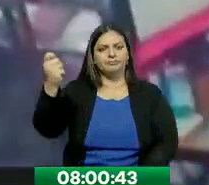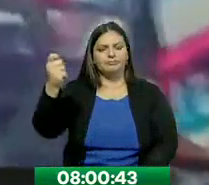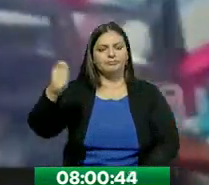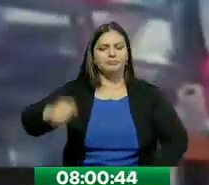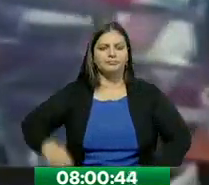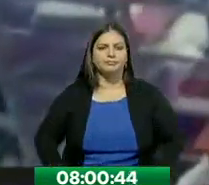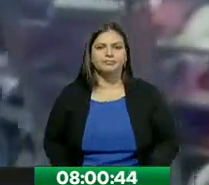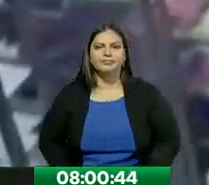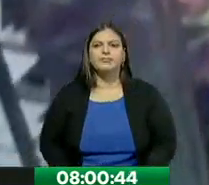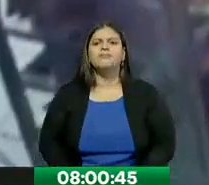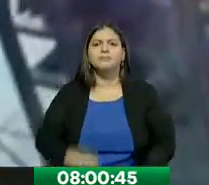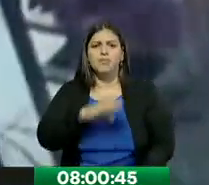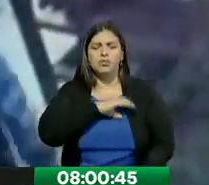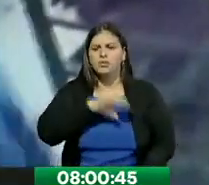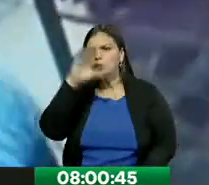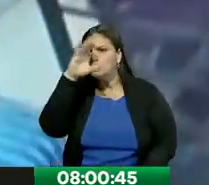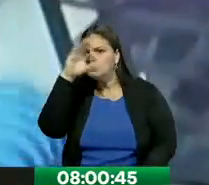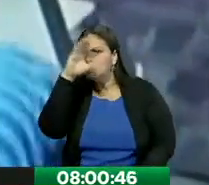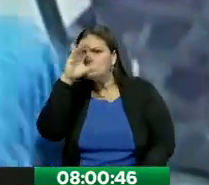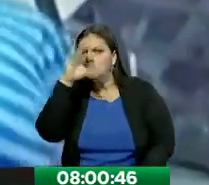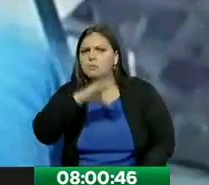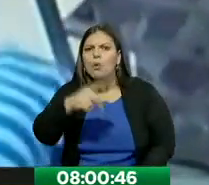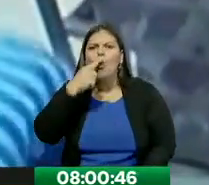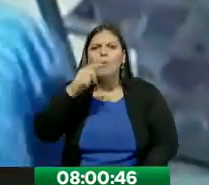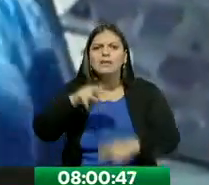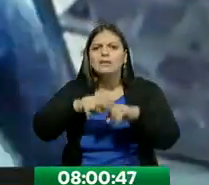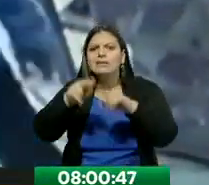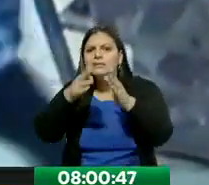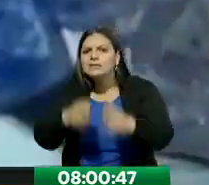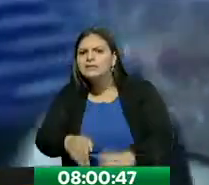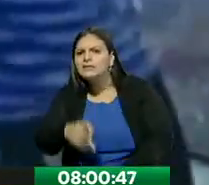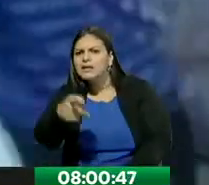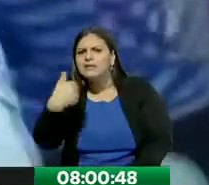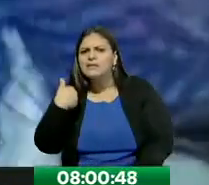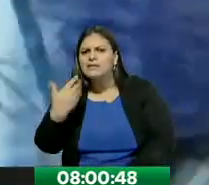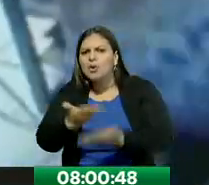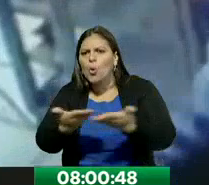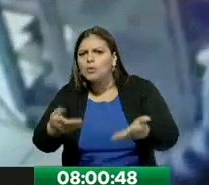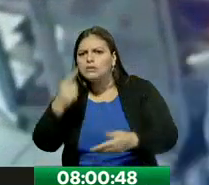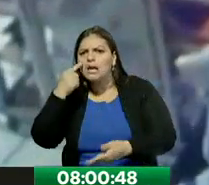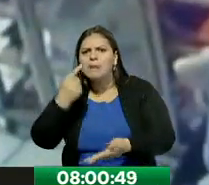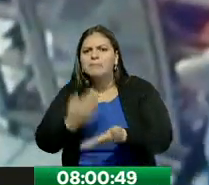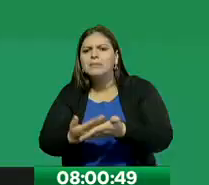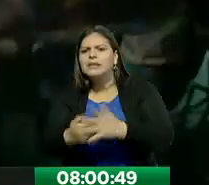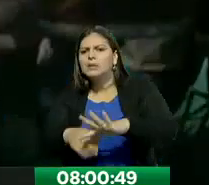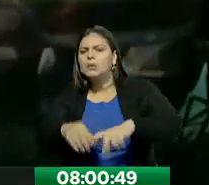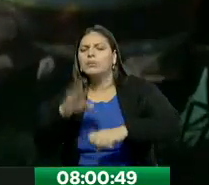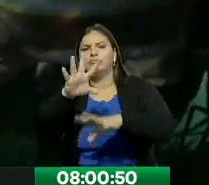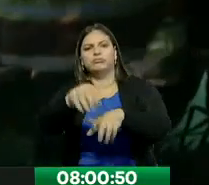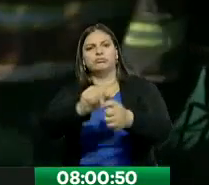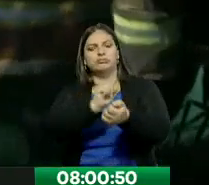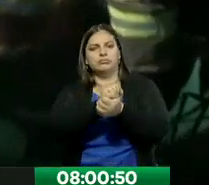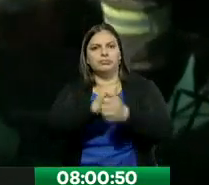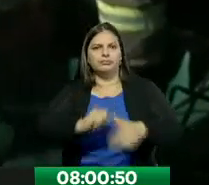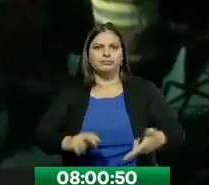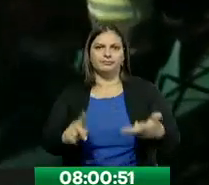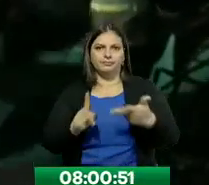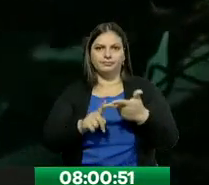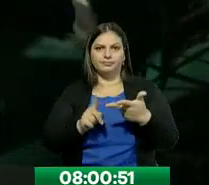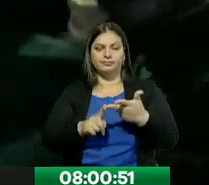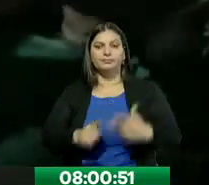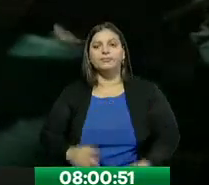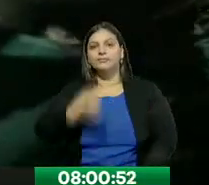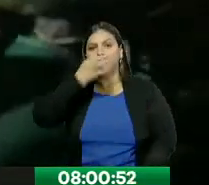de Manabí. La policía detuvo al conductor de un taxi en el que se encontraron las evidencias. Dos muertos y tres heridos fue el trágico saldo